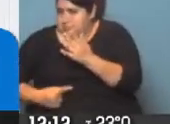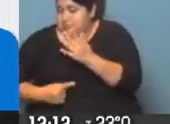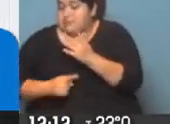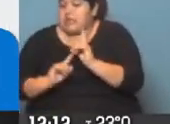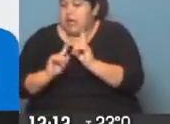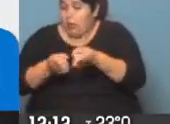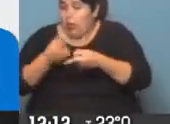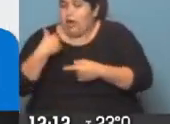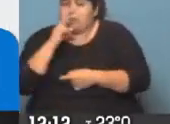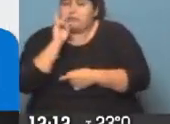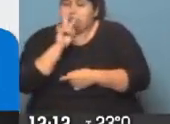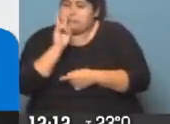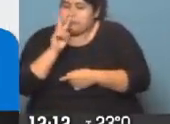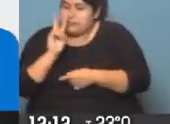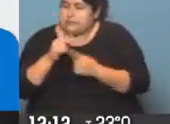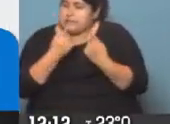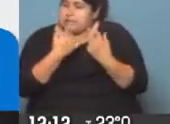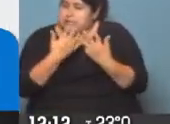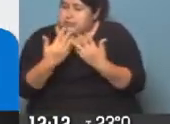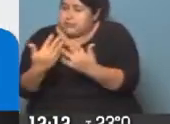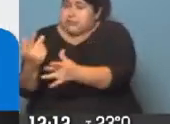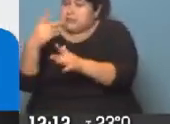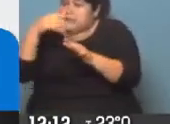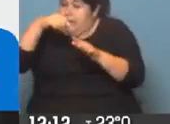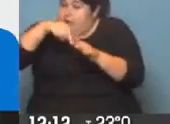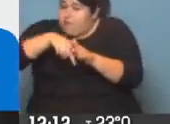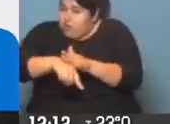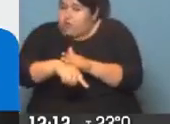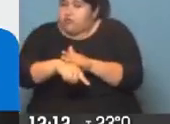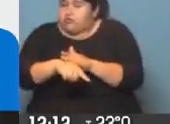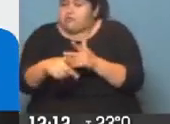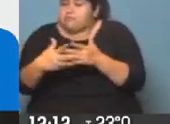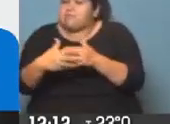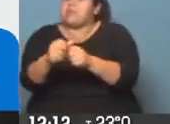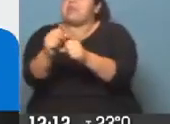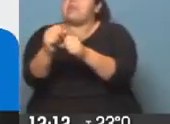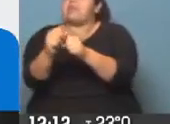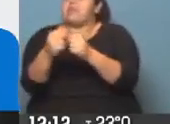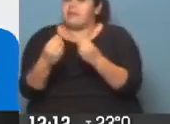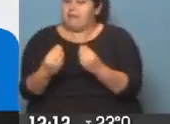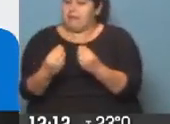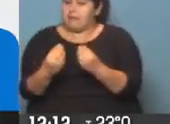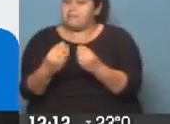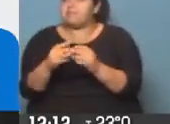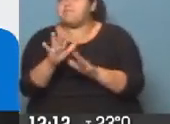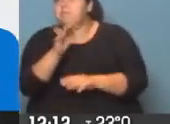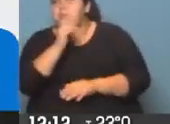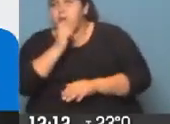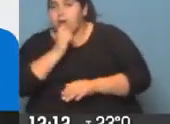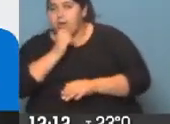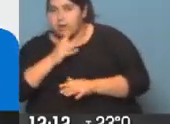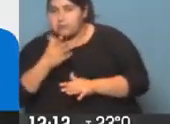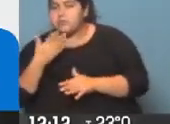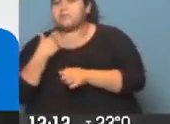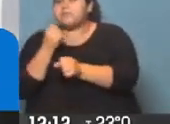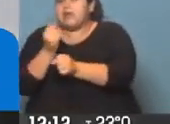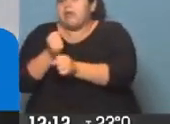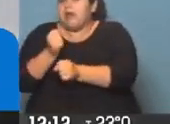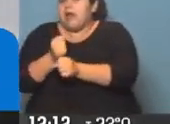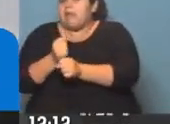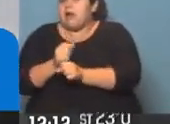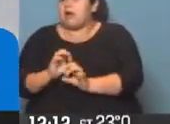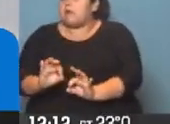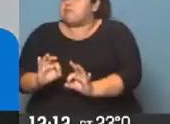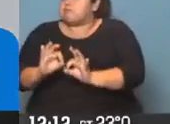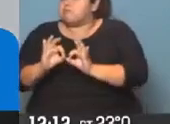en estas disparidades y analizarlas más a fondo, y lo que encontramos efectivamente es que, por ejemplo, tener un trabajo ya no es una protección